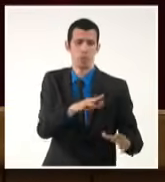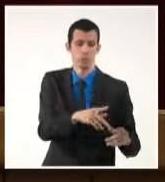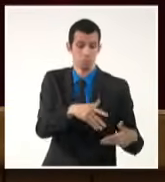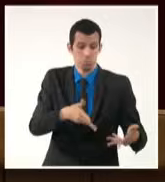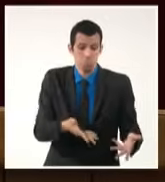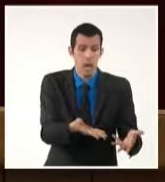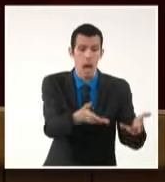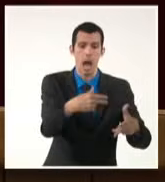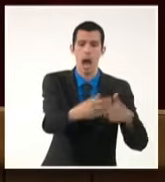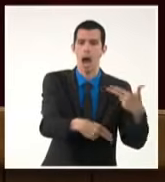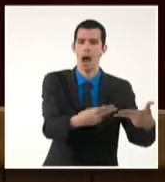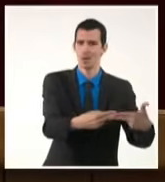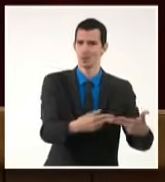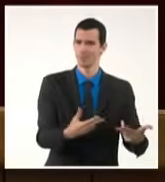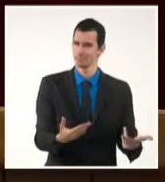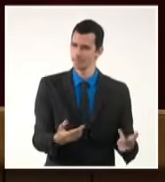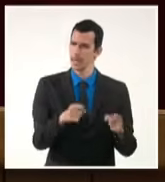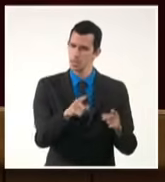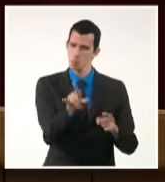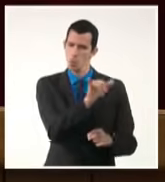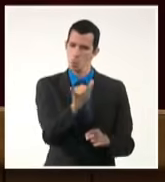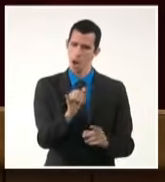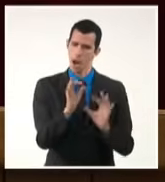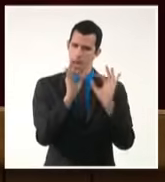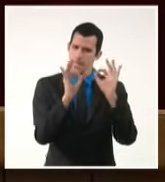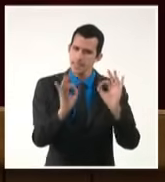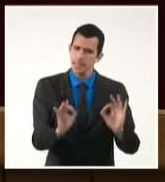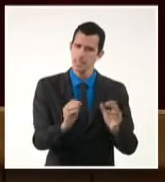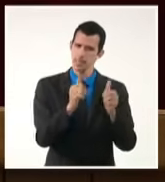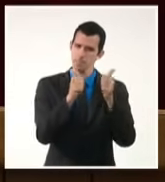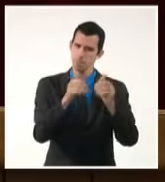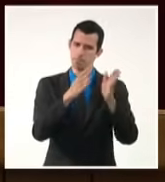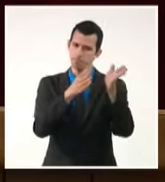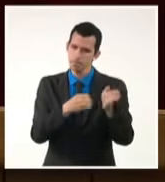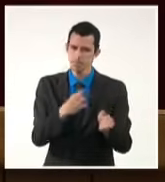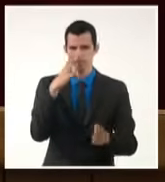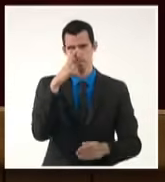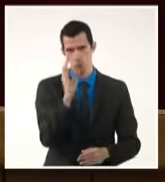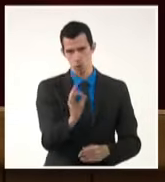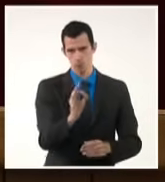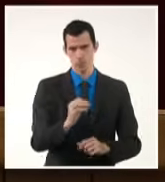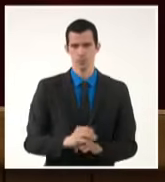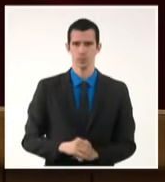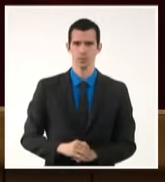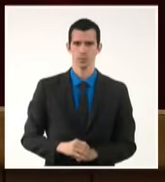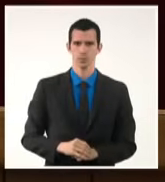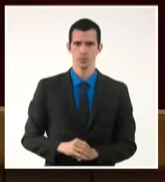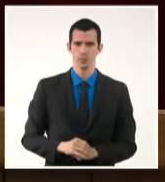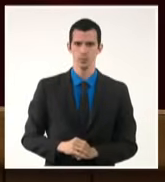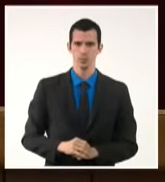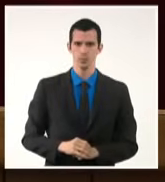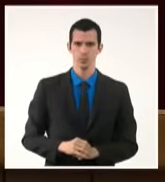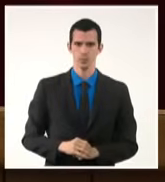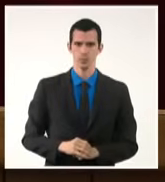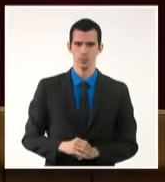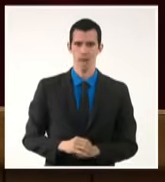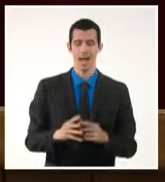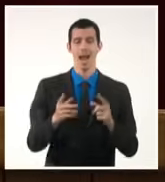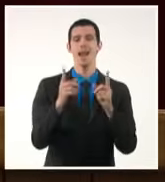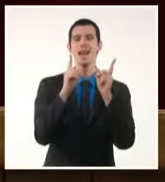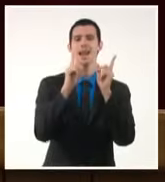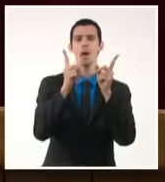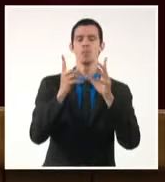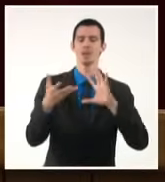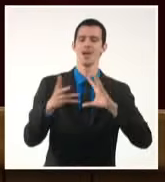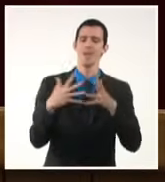estos métodos en medio del reforzamiento del bloqueo. El estímulo que representa la política de Estados